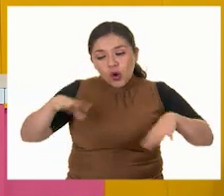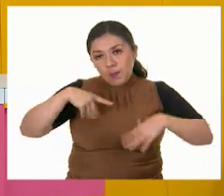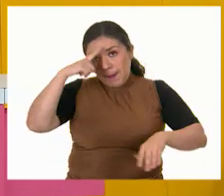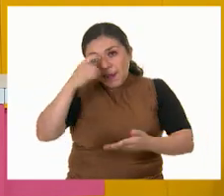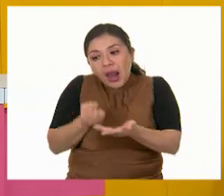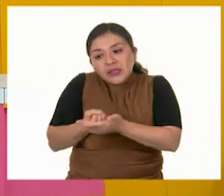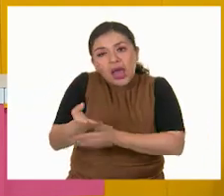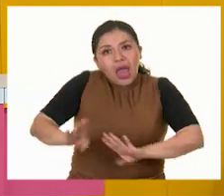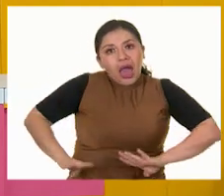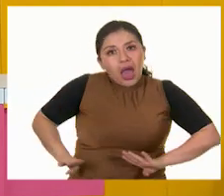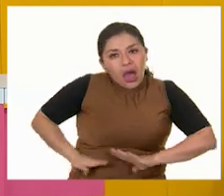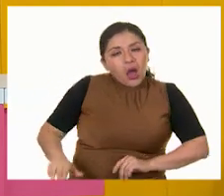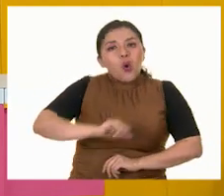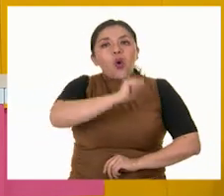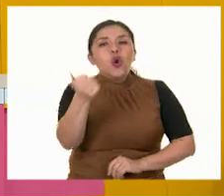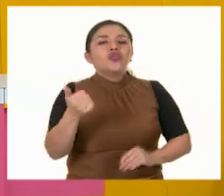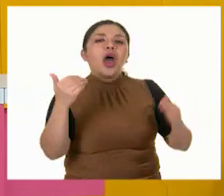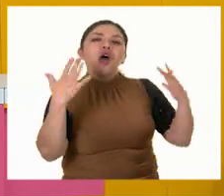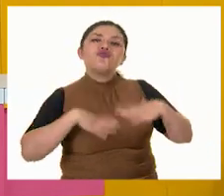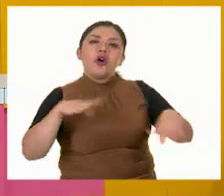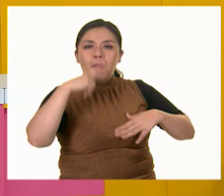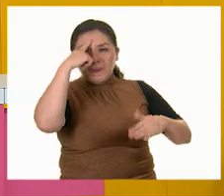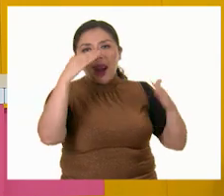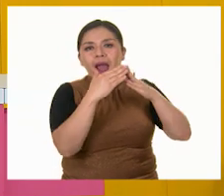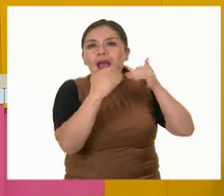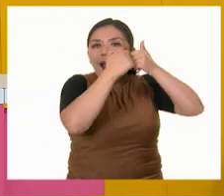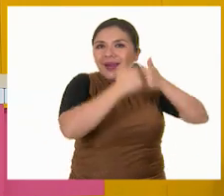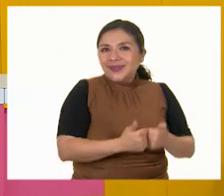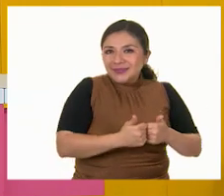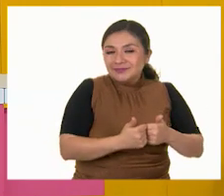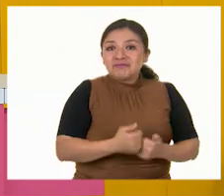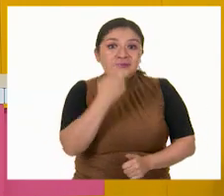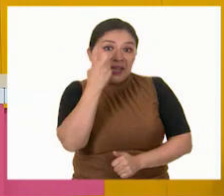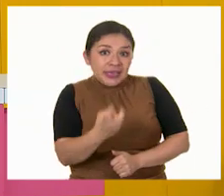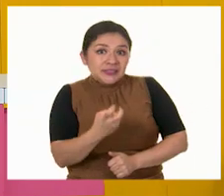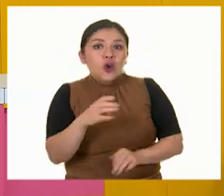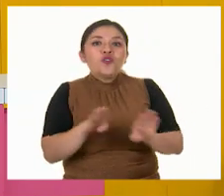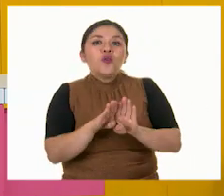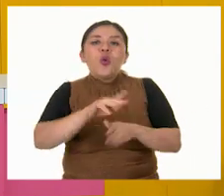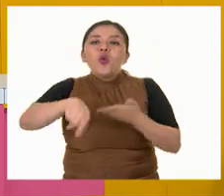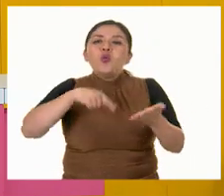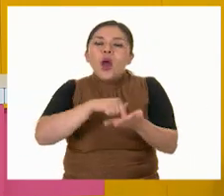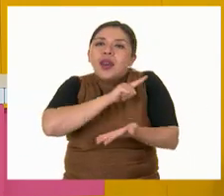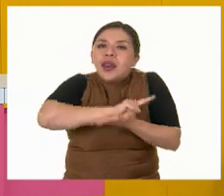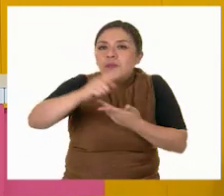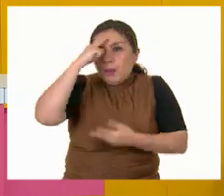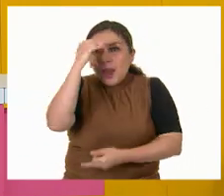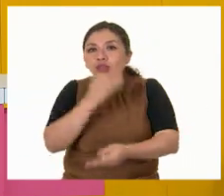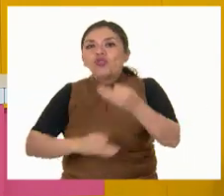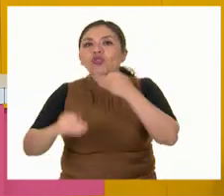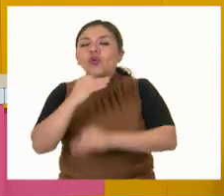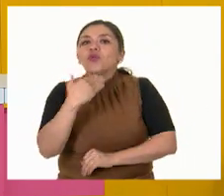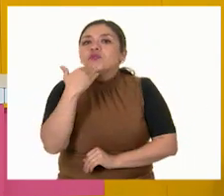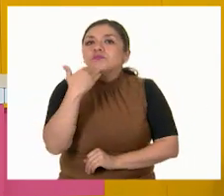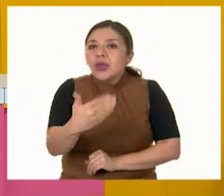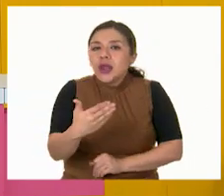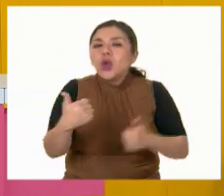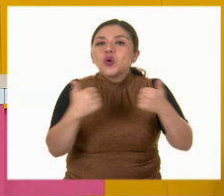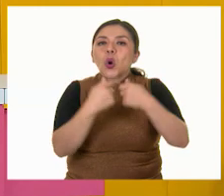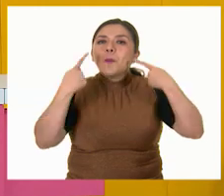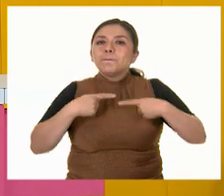salir a la calle y ropa que solo usemos en nuestra casa. Así creamos un lugar limpio para todos, con